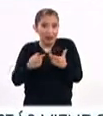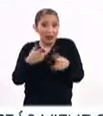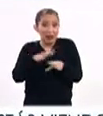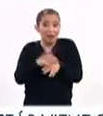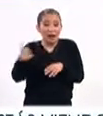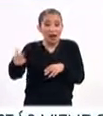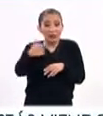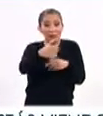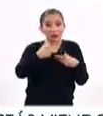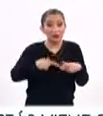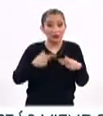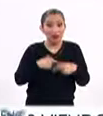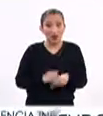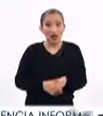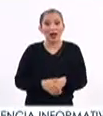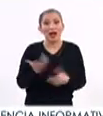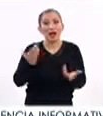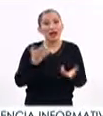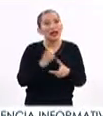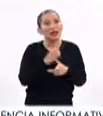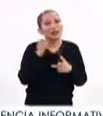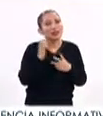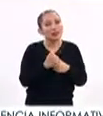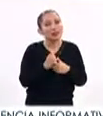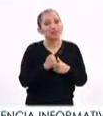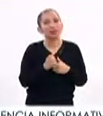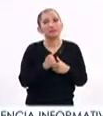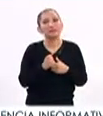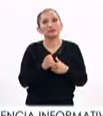en cada uno de nosotros. Entonces el